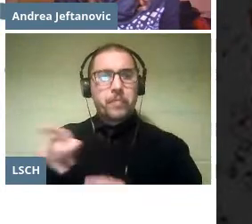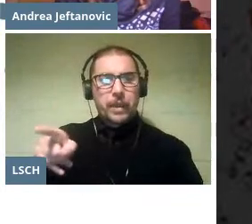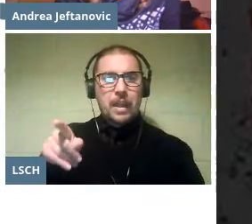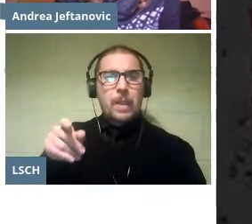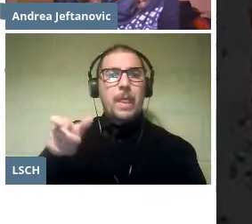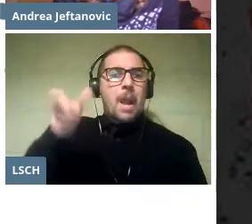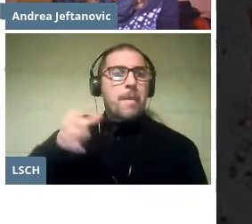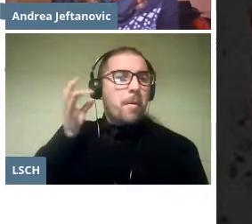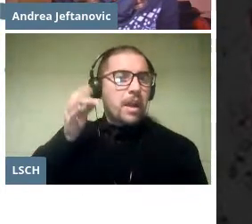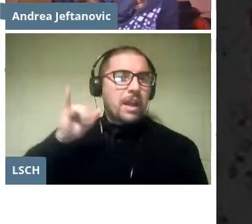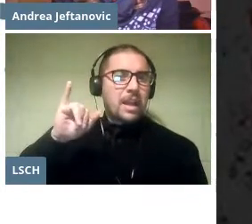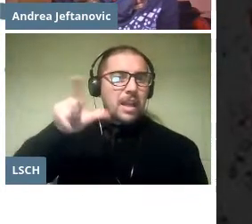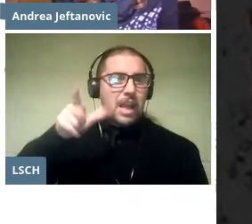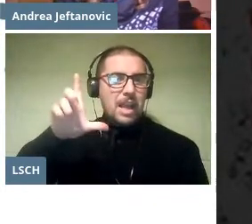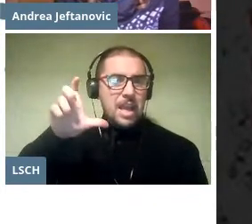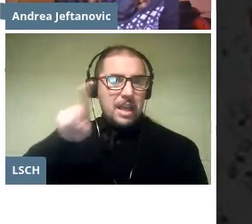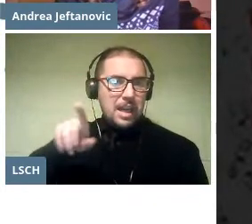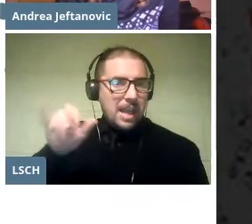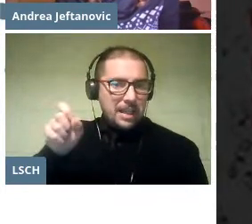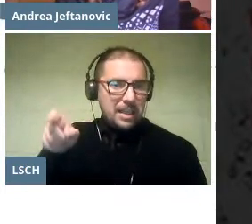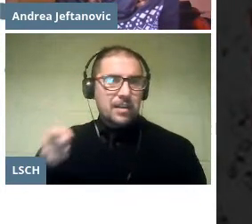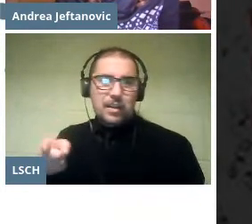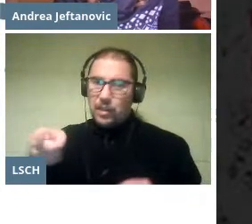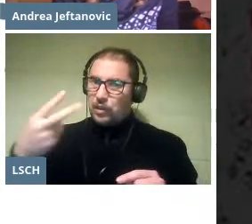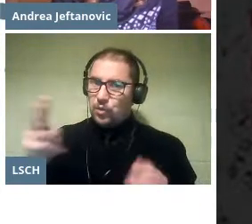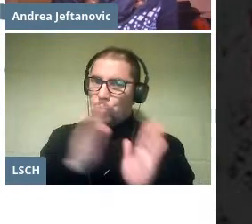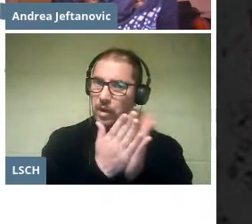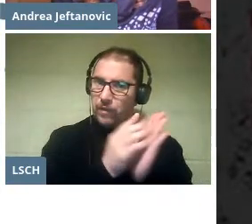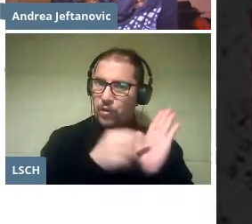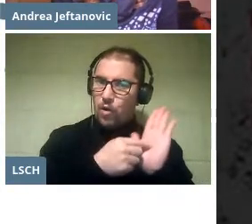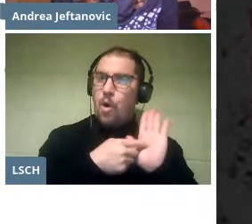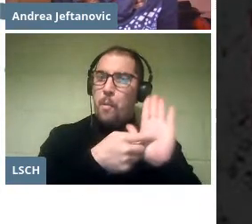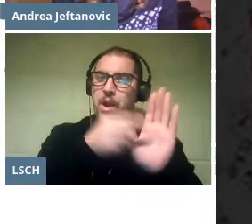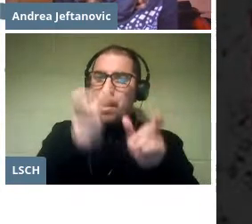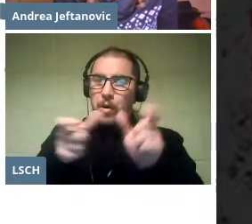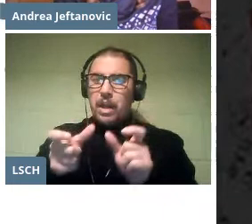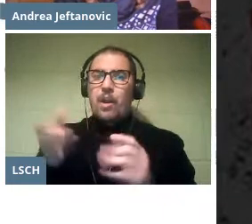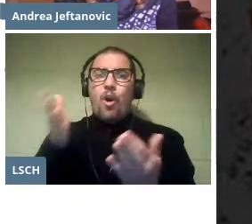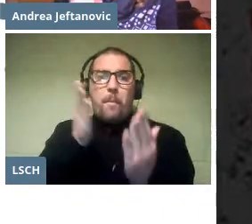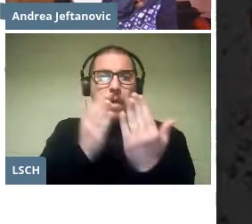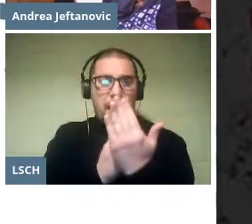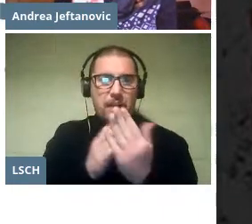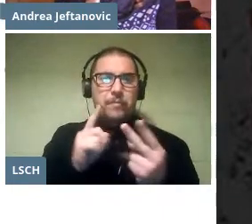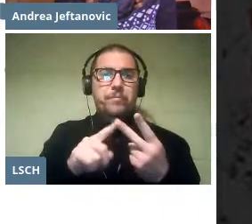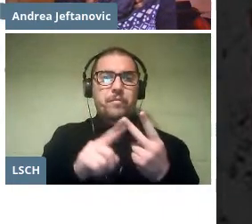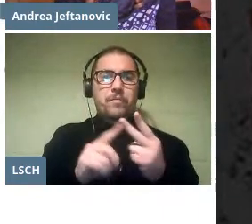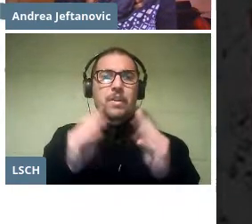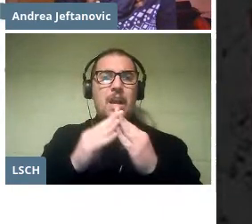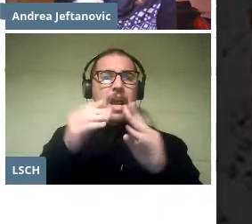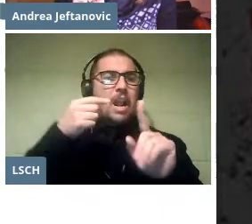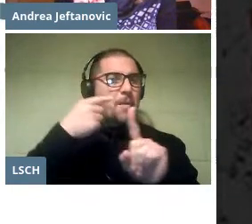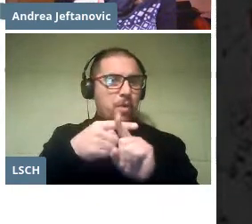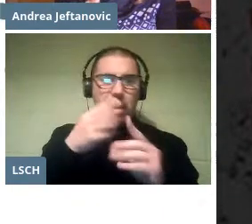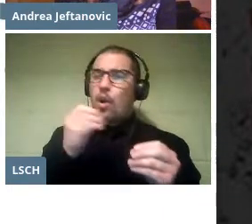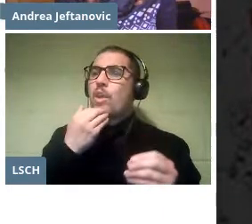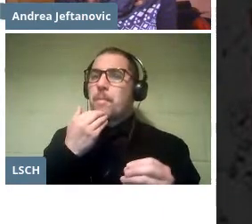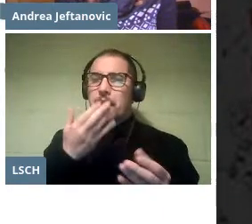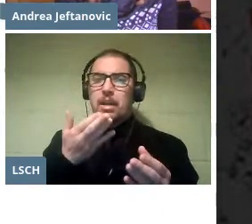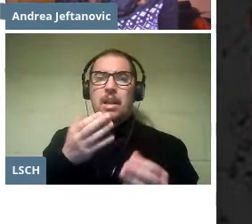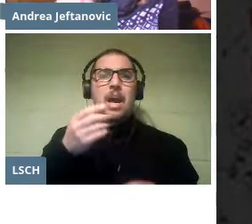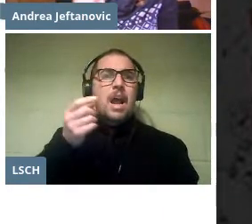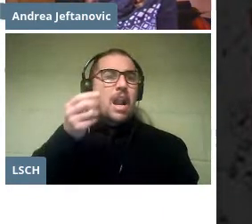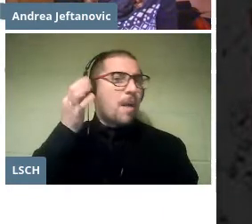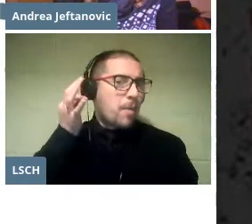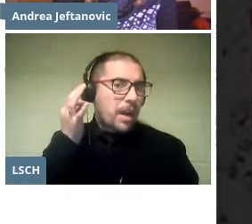lucha por los derechos civiles. La flanés es para Iglesia la mujer que observa,